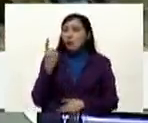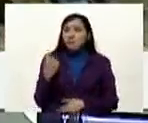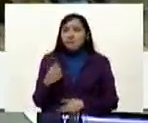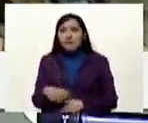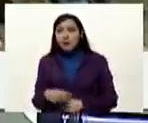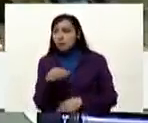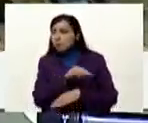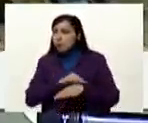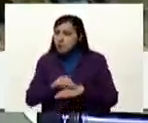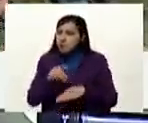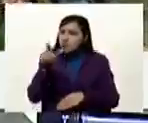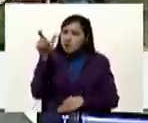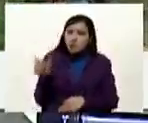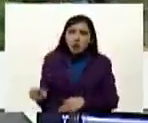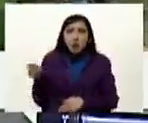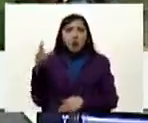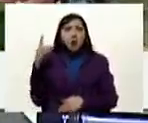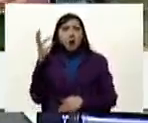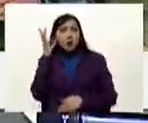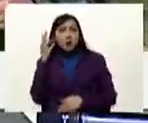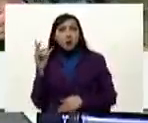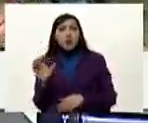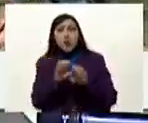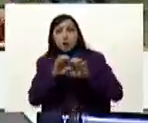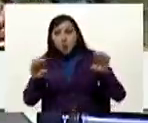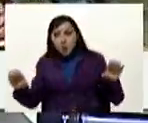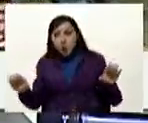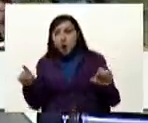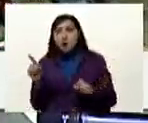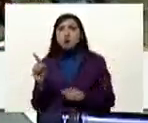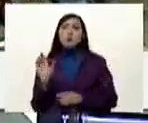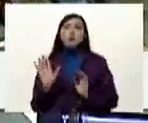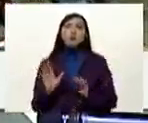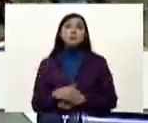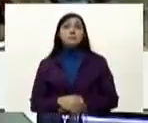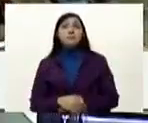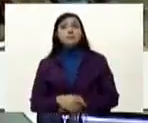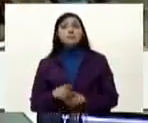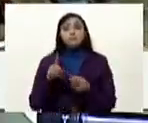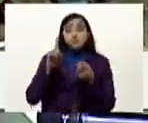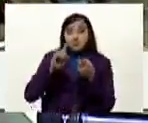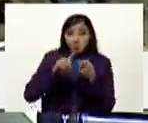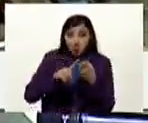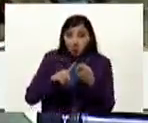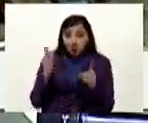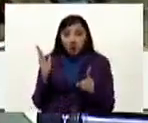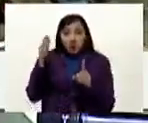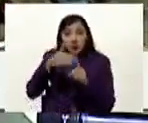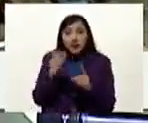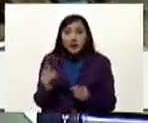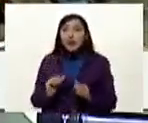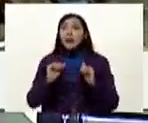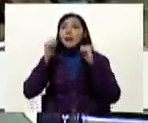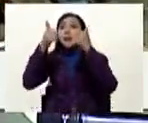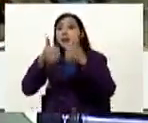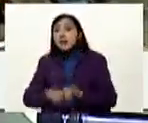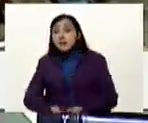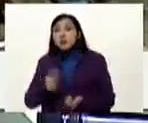Educación. El primer reto de todos es el inicio de